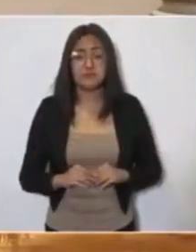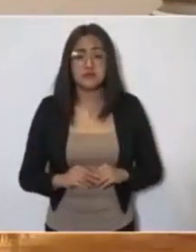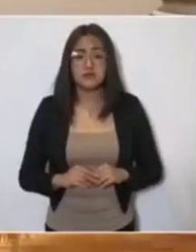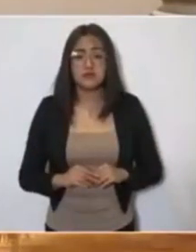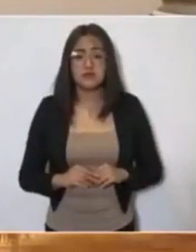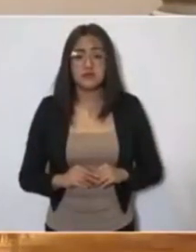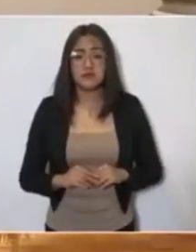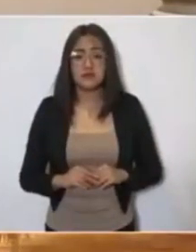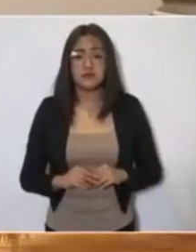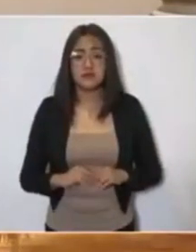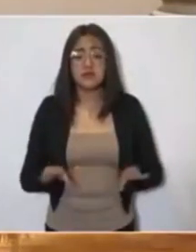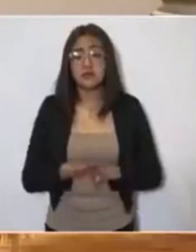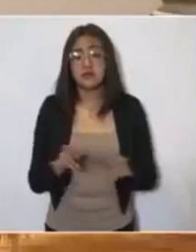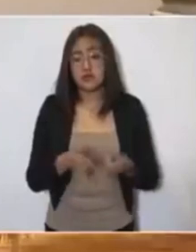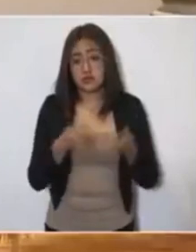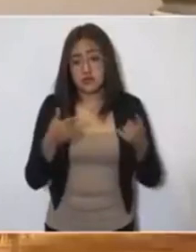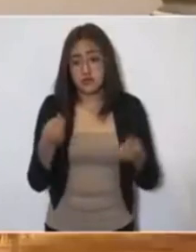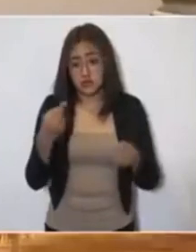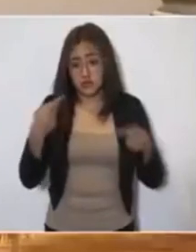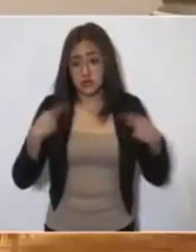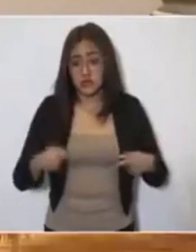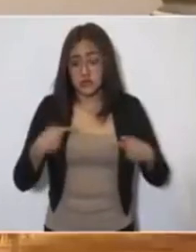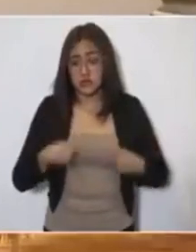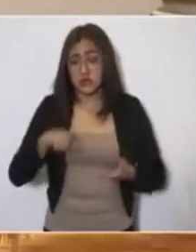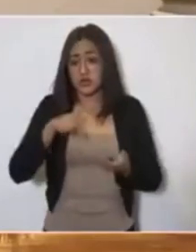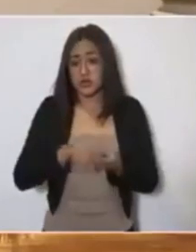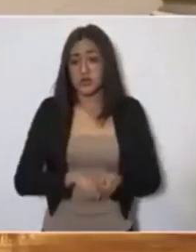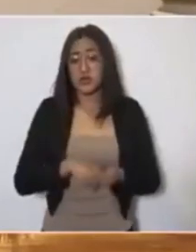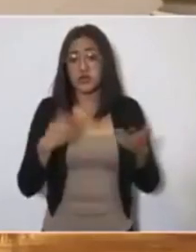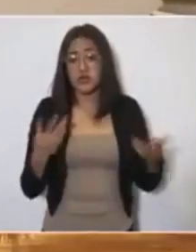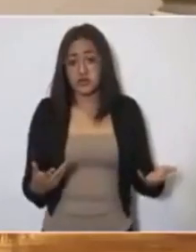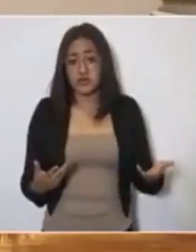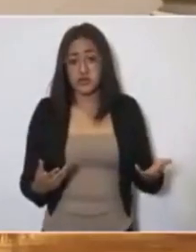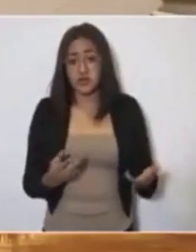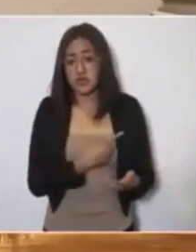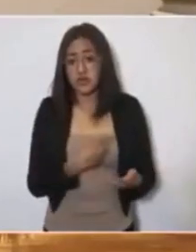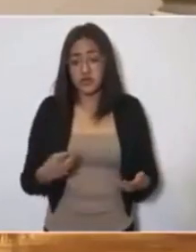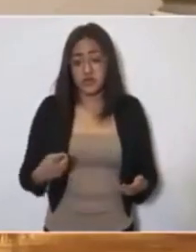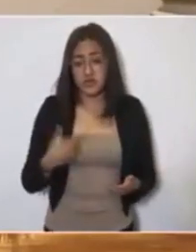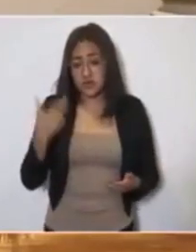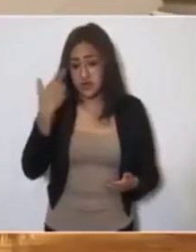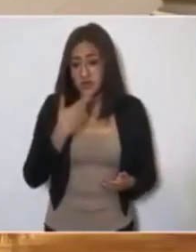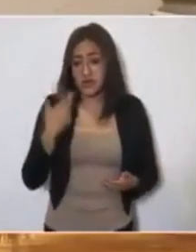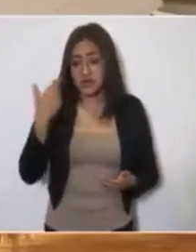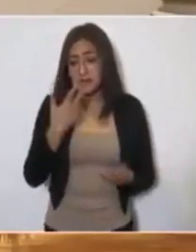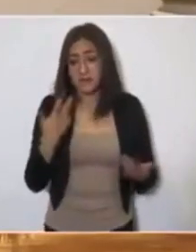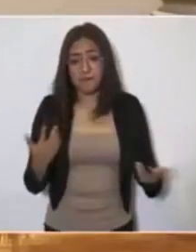y las historias de muchos magistrados del tribunal administrativo hay que revisarlas